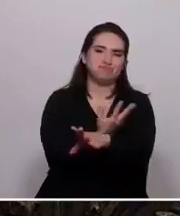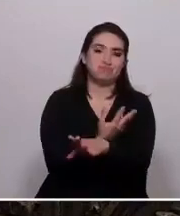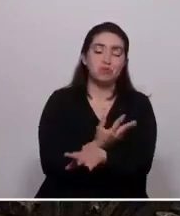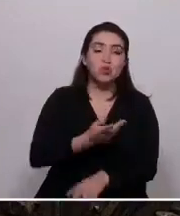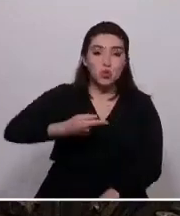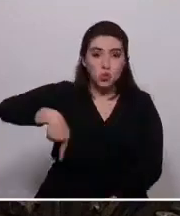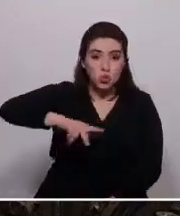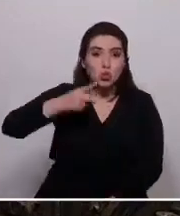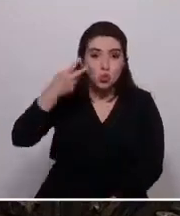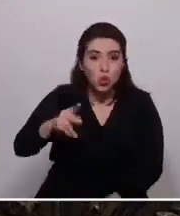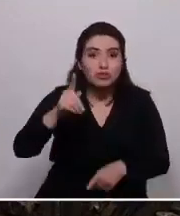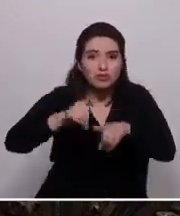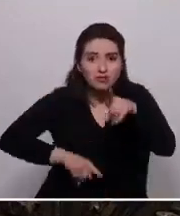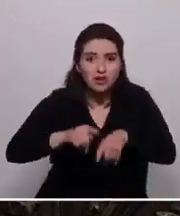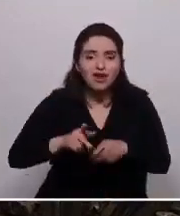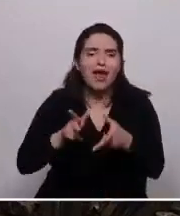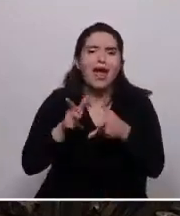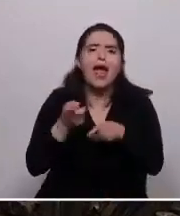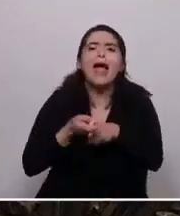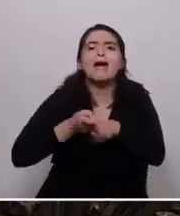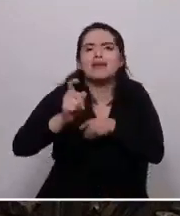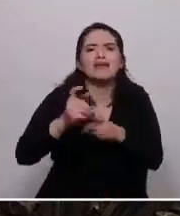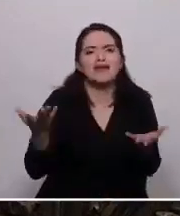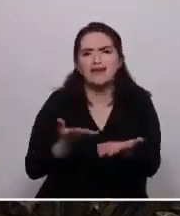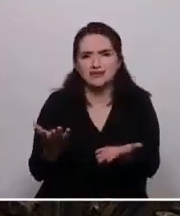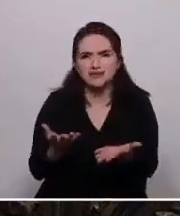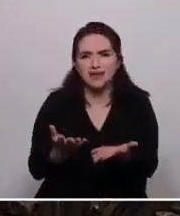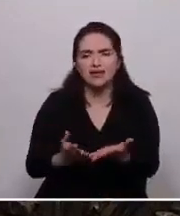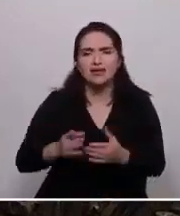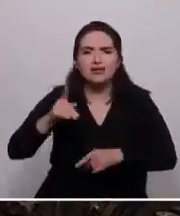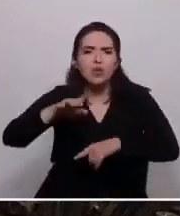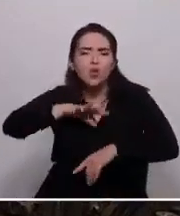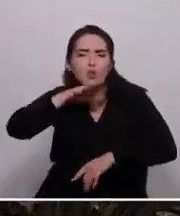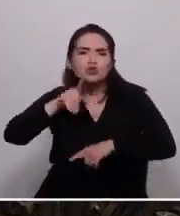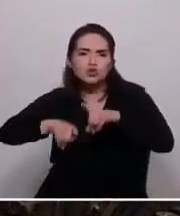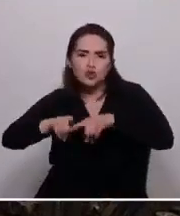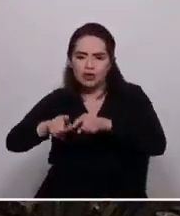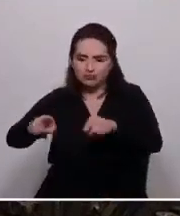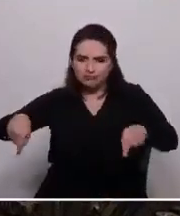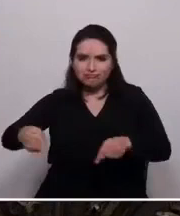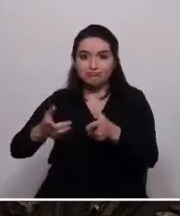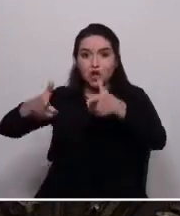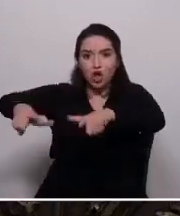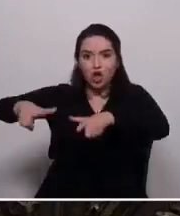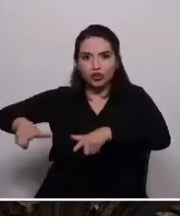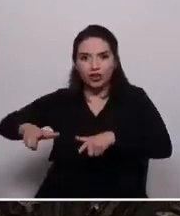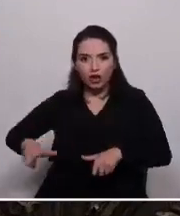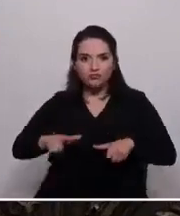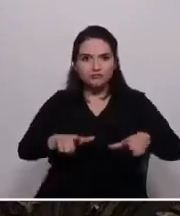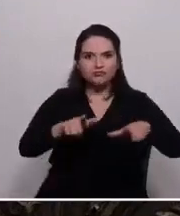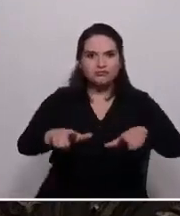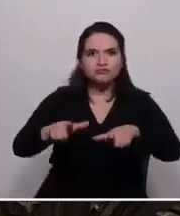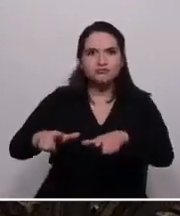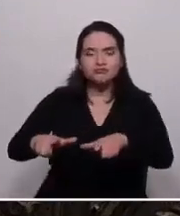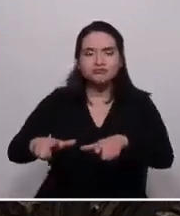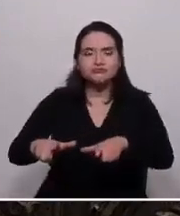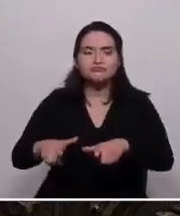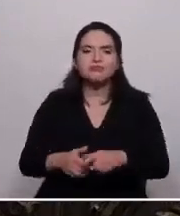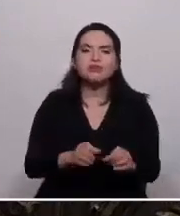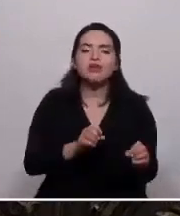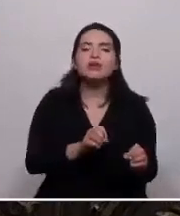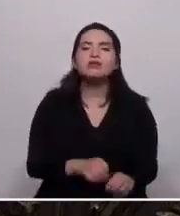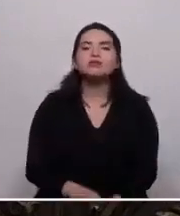está amenazada por la especulación del suelo y los loteos indiscriminados. La educación sigue siendo